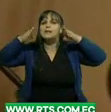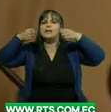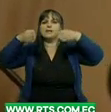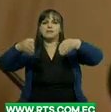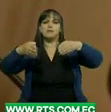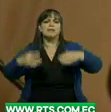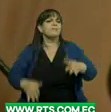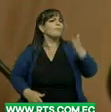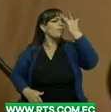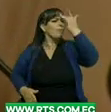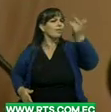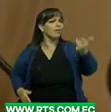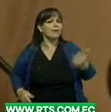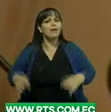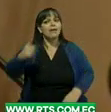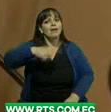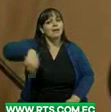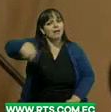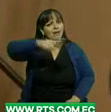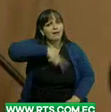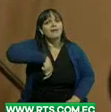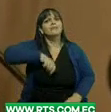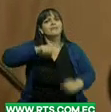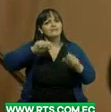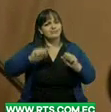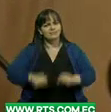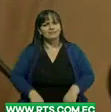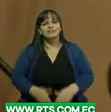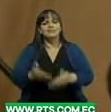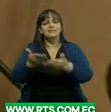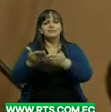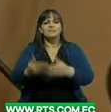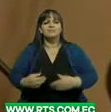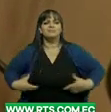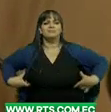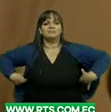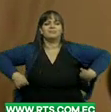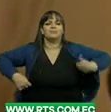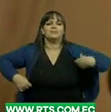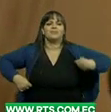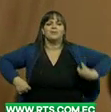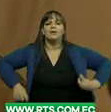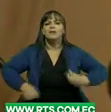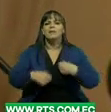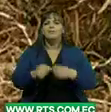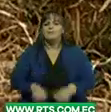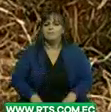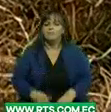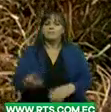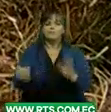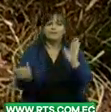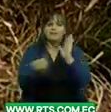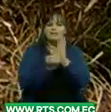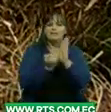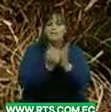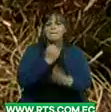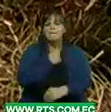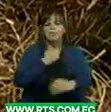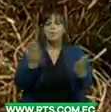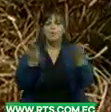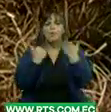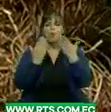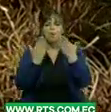Porque ellos son nuestros embajadores, son parte de la identidad y de nuestra cultura popular. El costo de entrada es